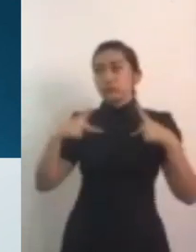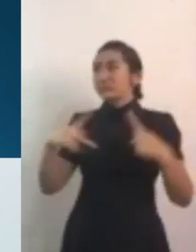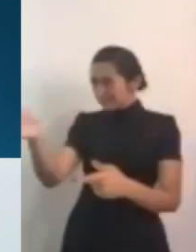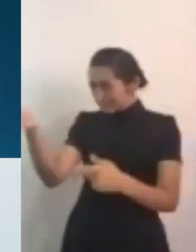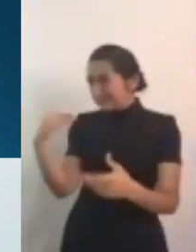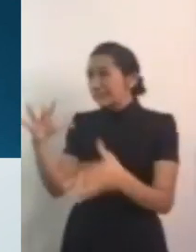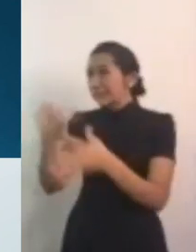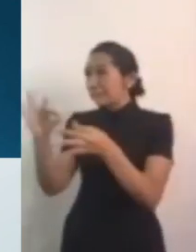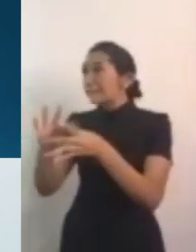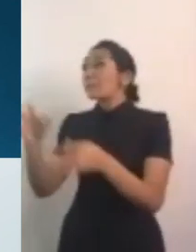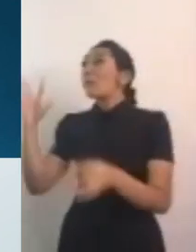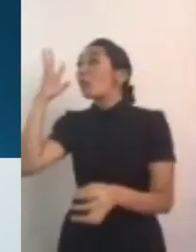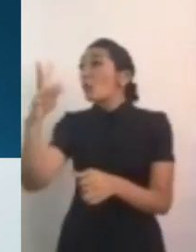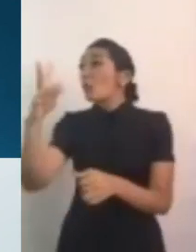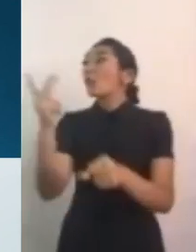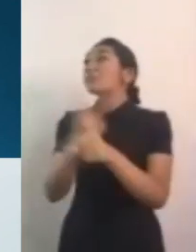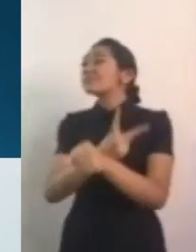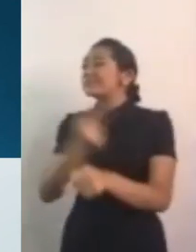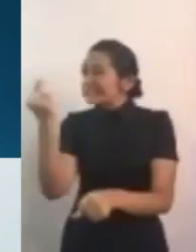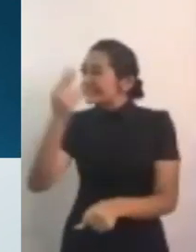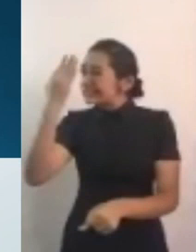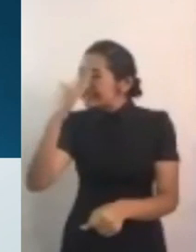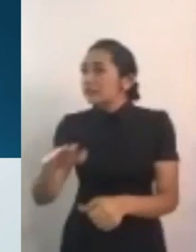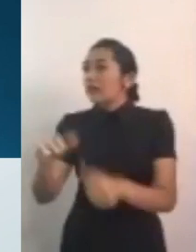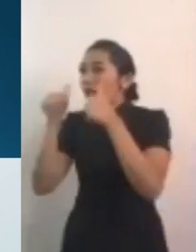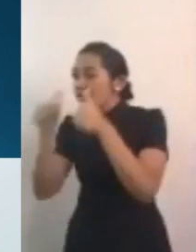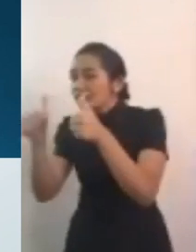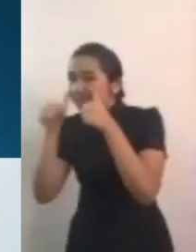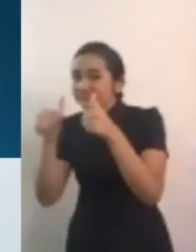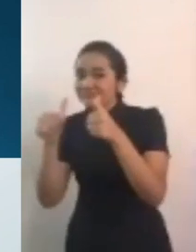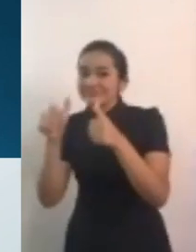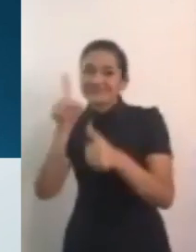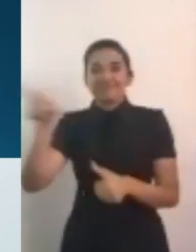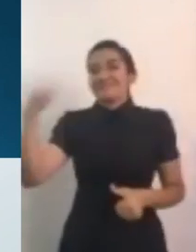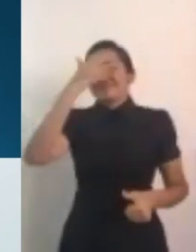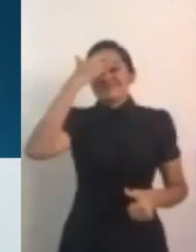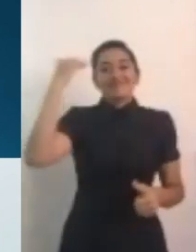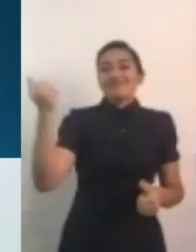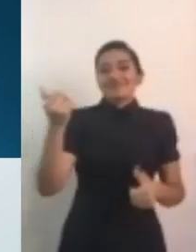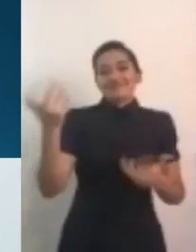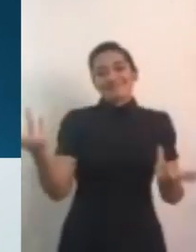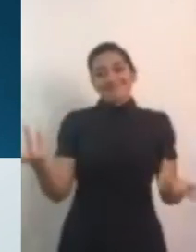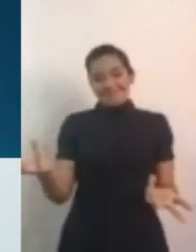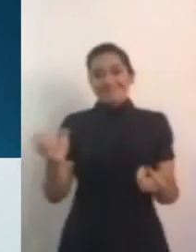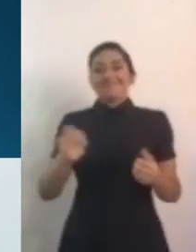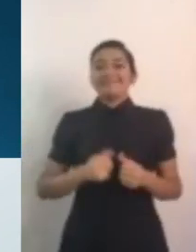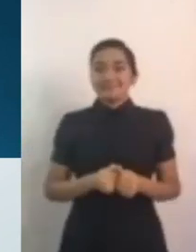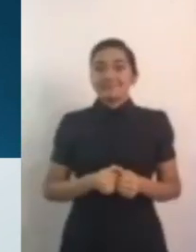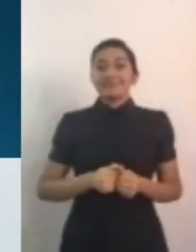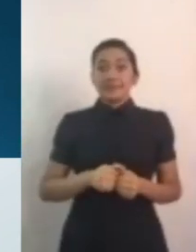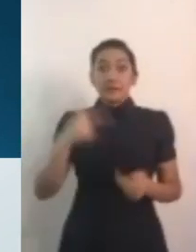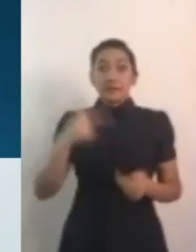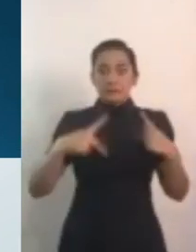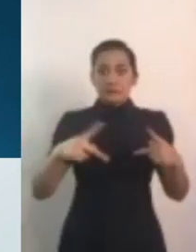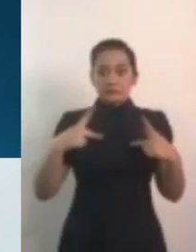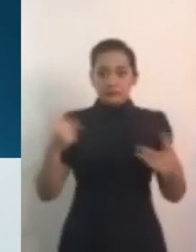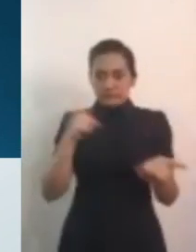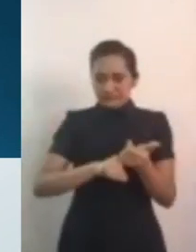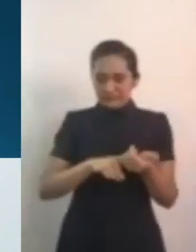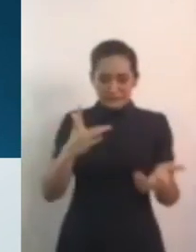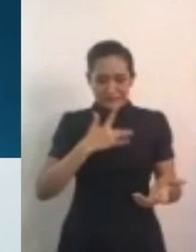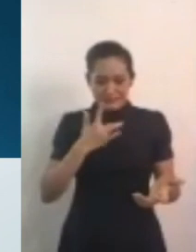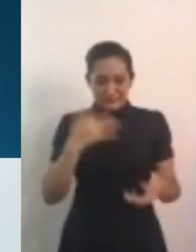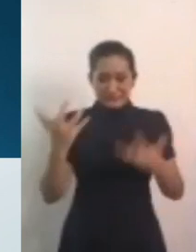puede realmente hacer. Entonces hay una necesidad constante de certeza, de certidumbre que la empiezan a buscar. Hay